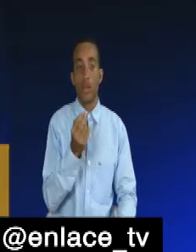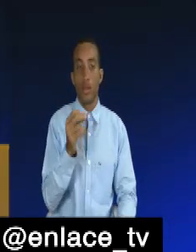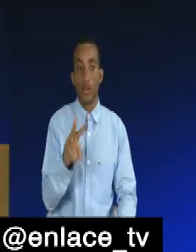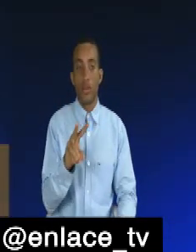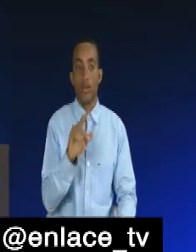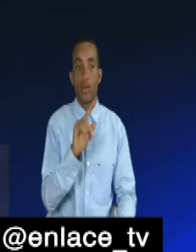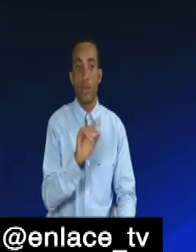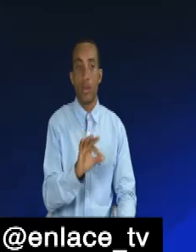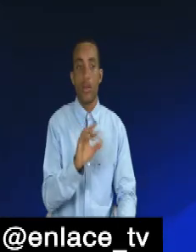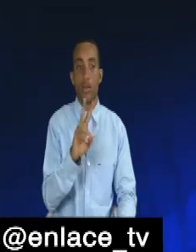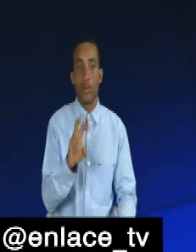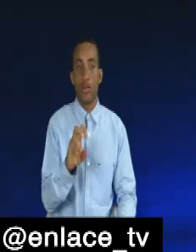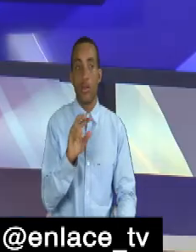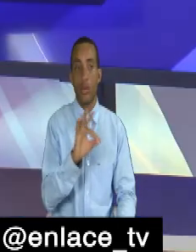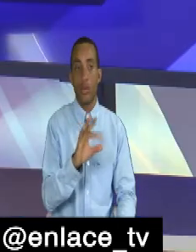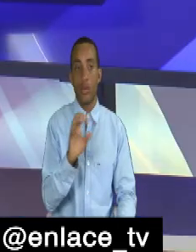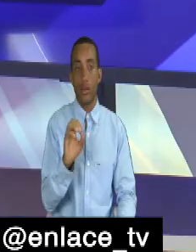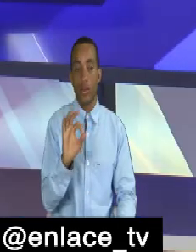312-329-3038.